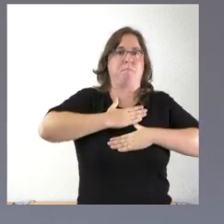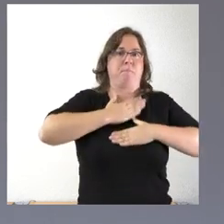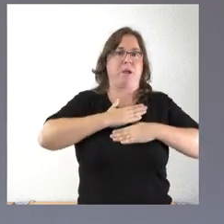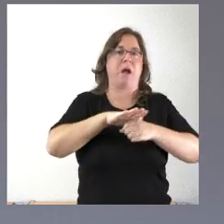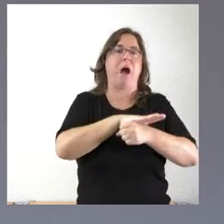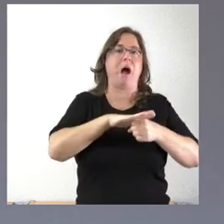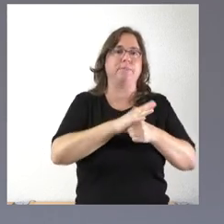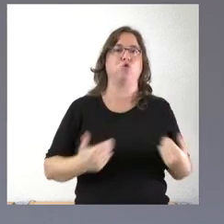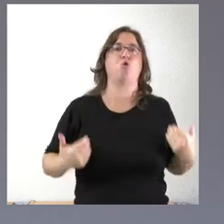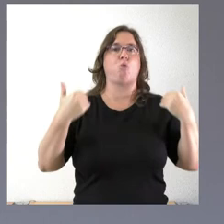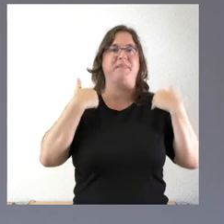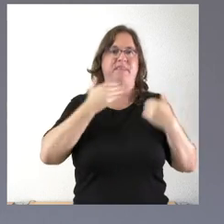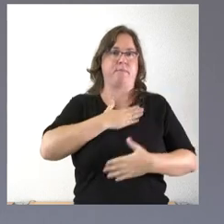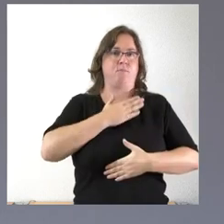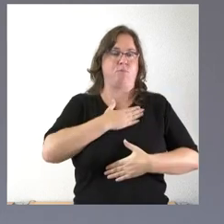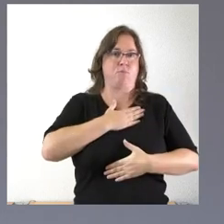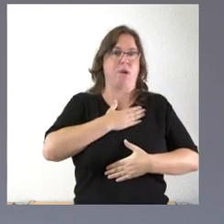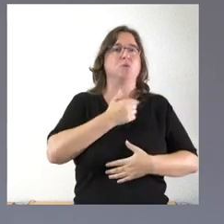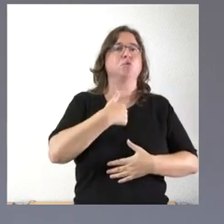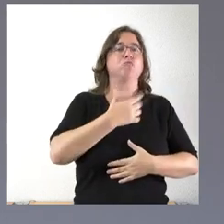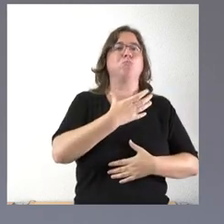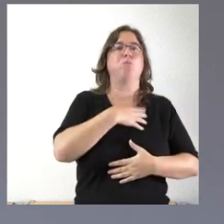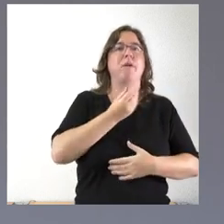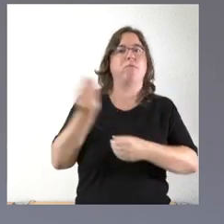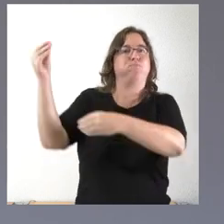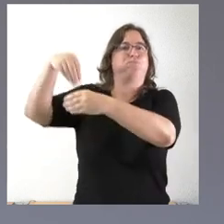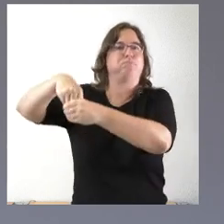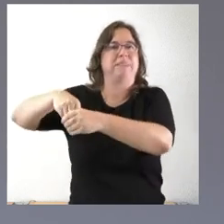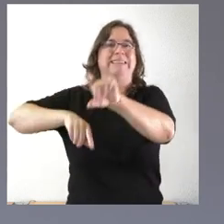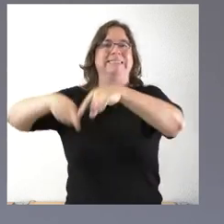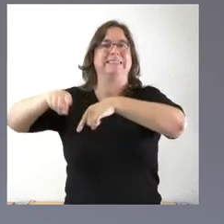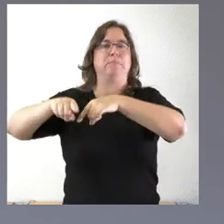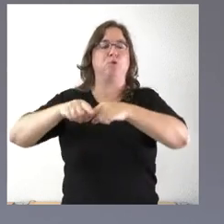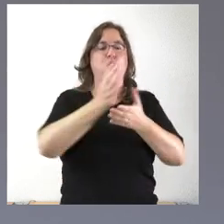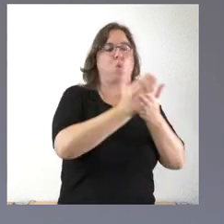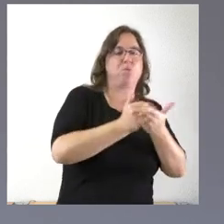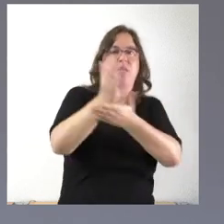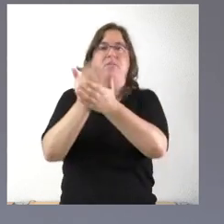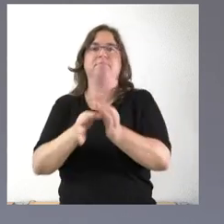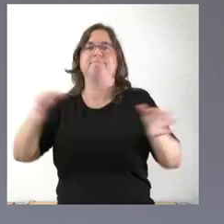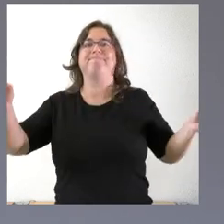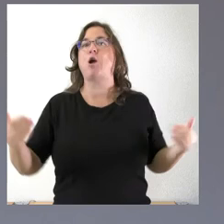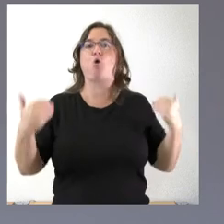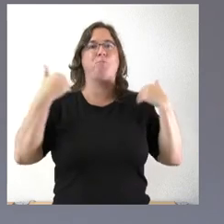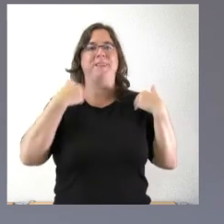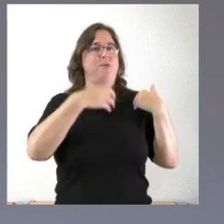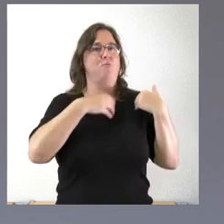ámbito competencial y no podemos abordar transportes intercomunitarios, no está dentro de nuestra